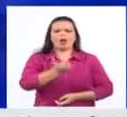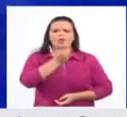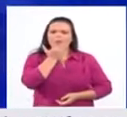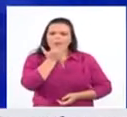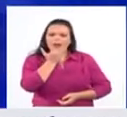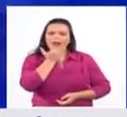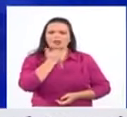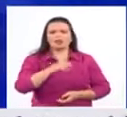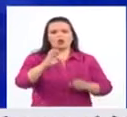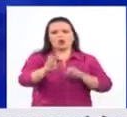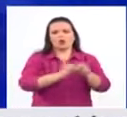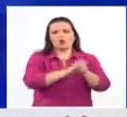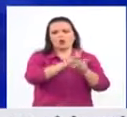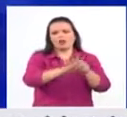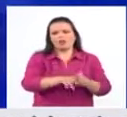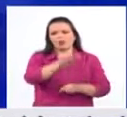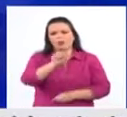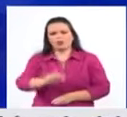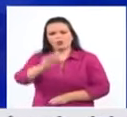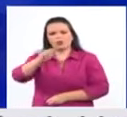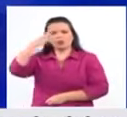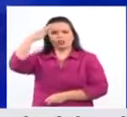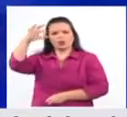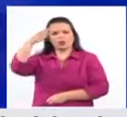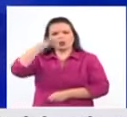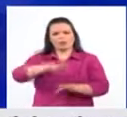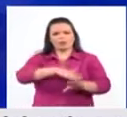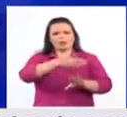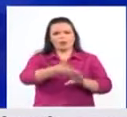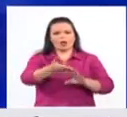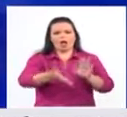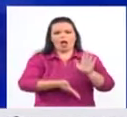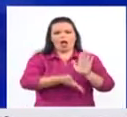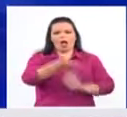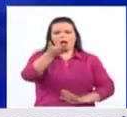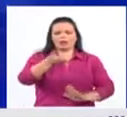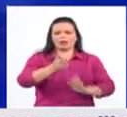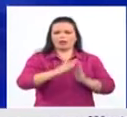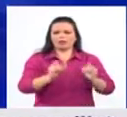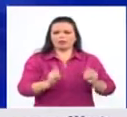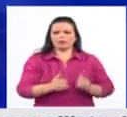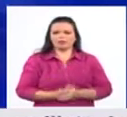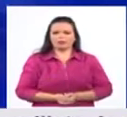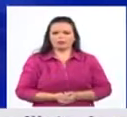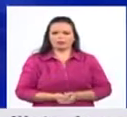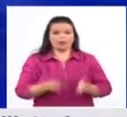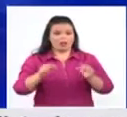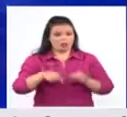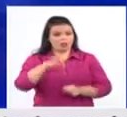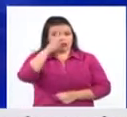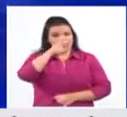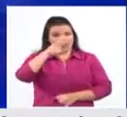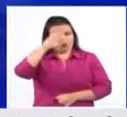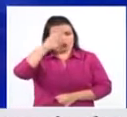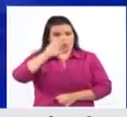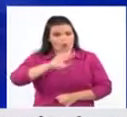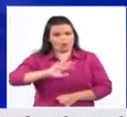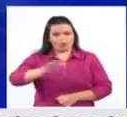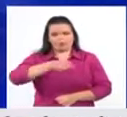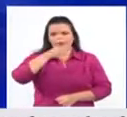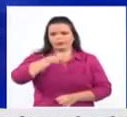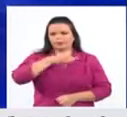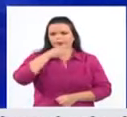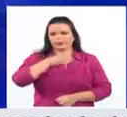Ya Cuba casi va cerrando la estadística, según lo manejado hoy en conferencia de prensa por el doctor